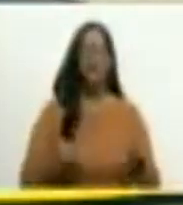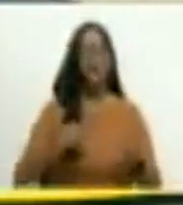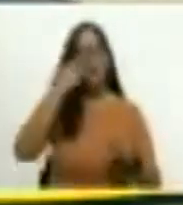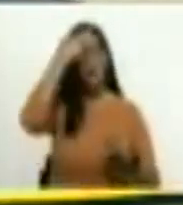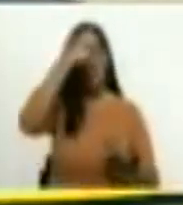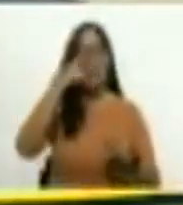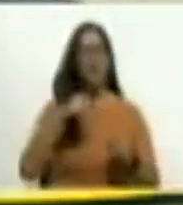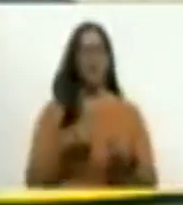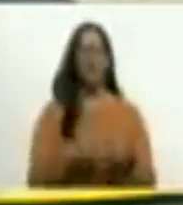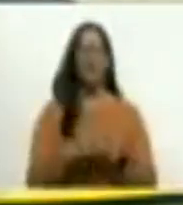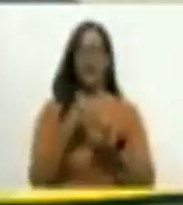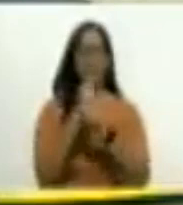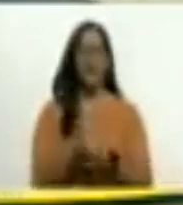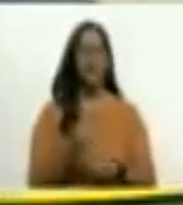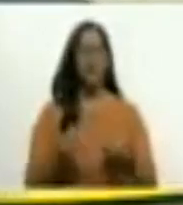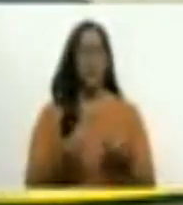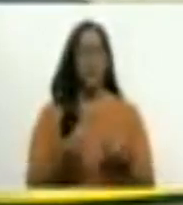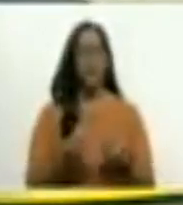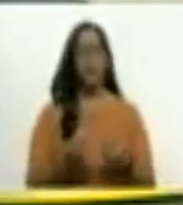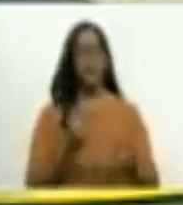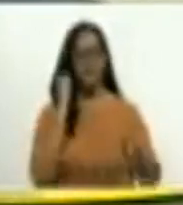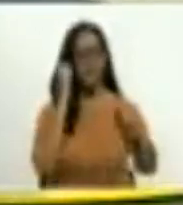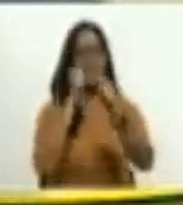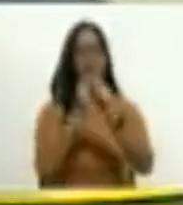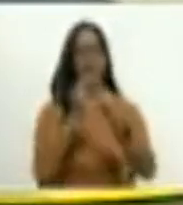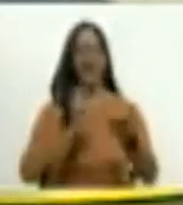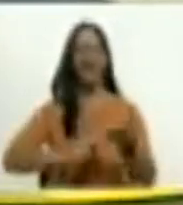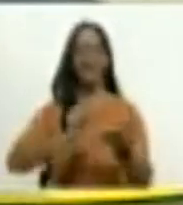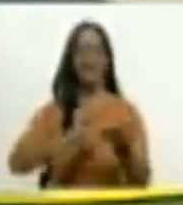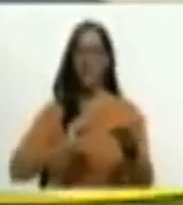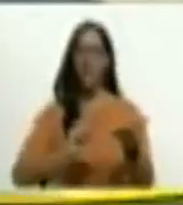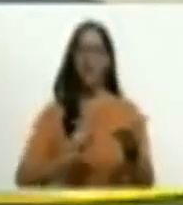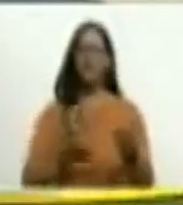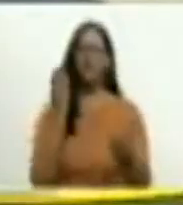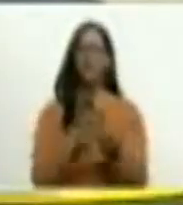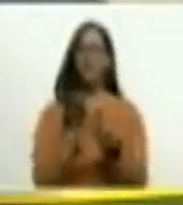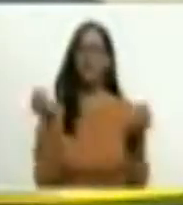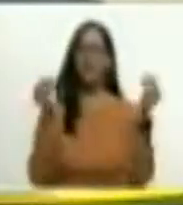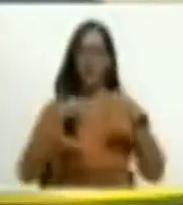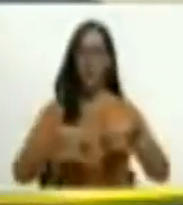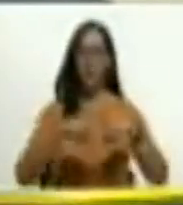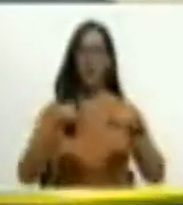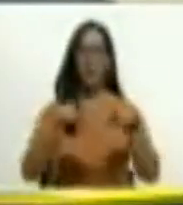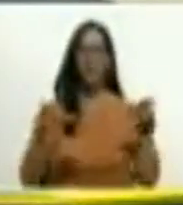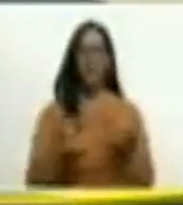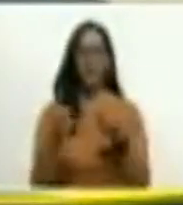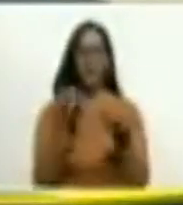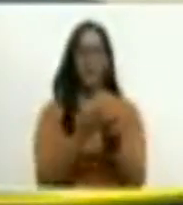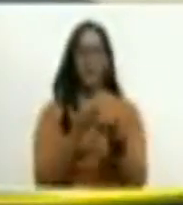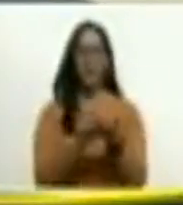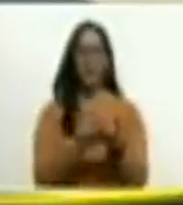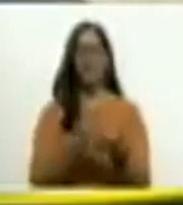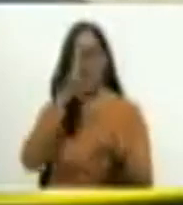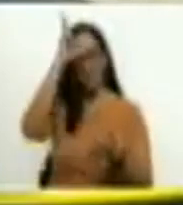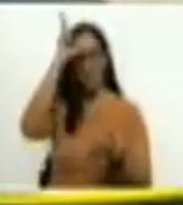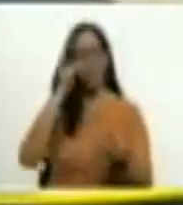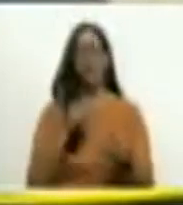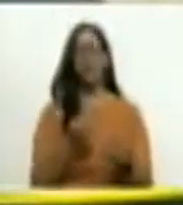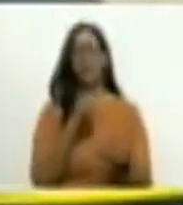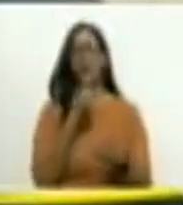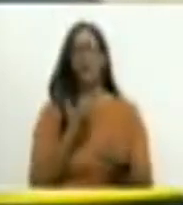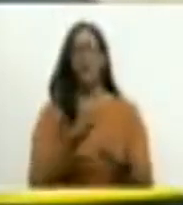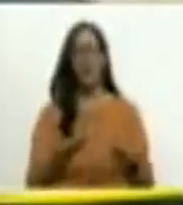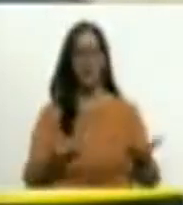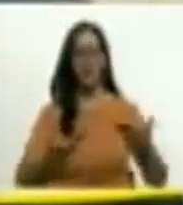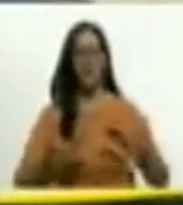verdad, esperaba con mucho anhelo la firma de este decreto de la Zona Económica Especial de Paraguaná, porque es una gran oportunidad